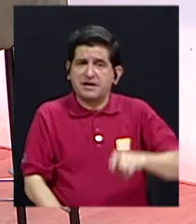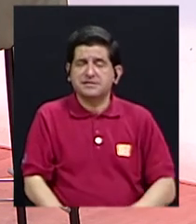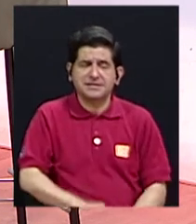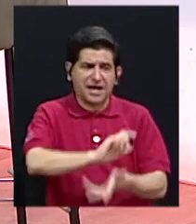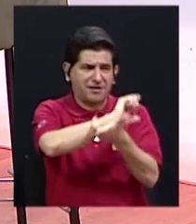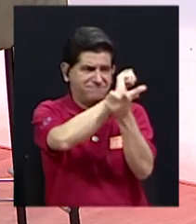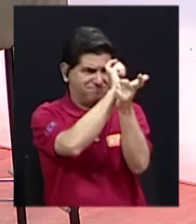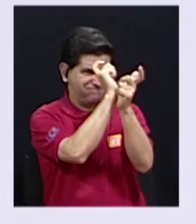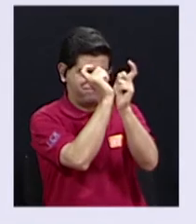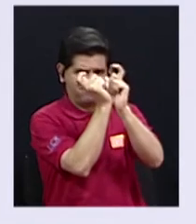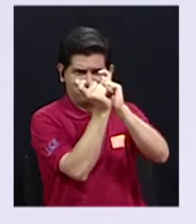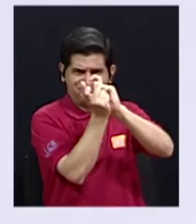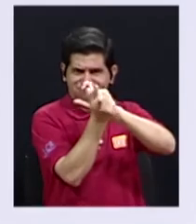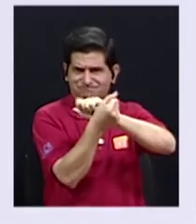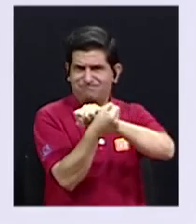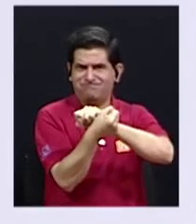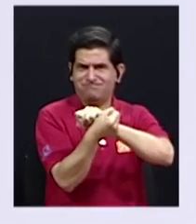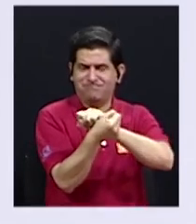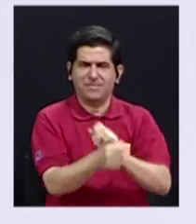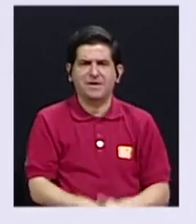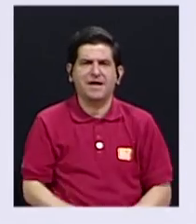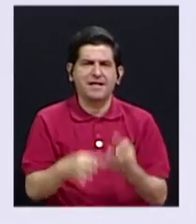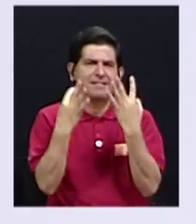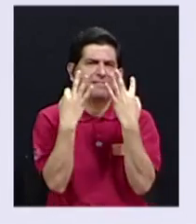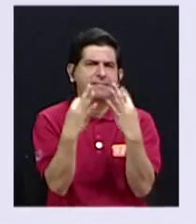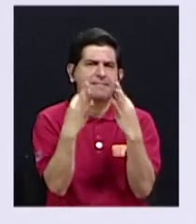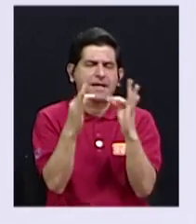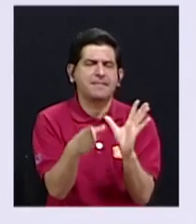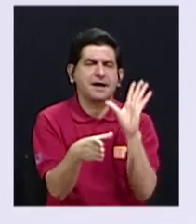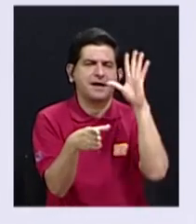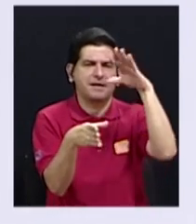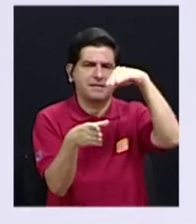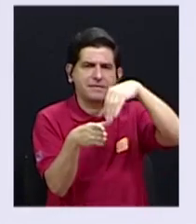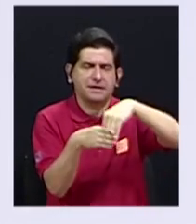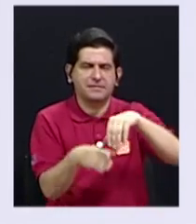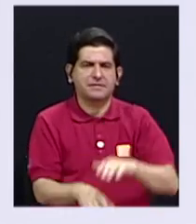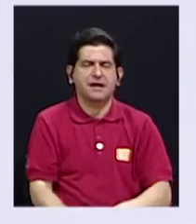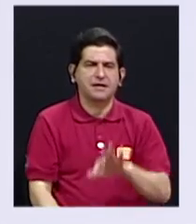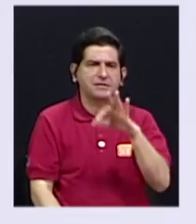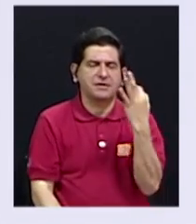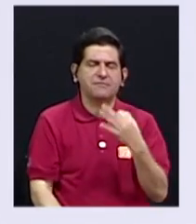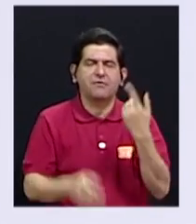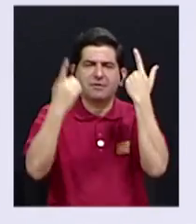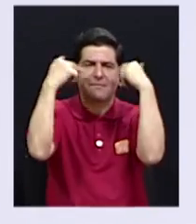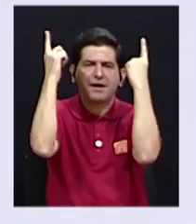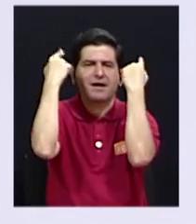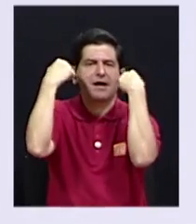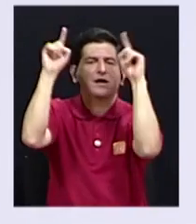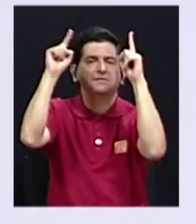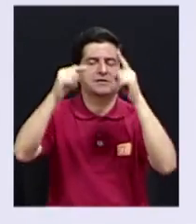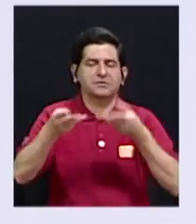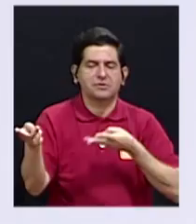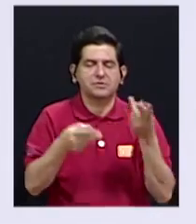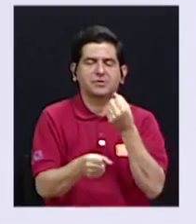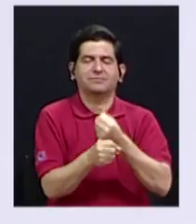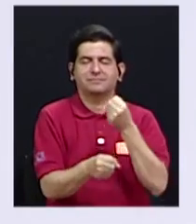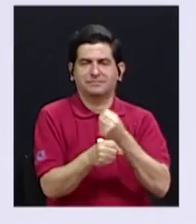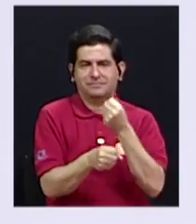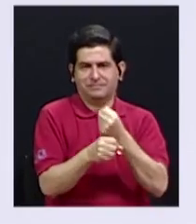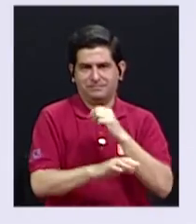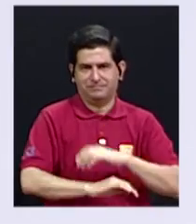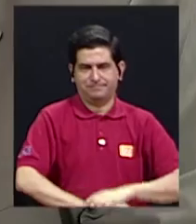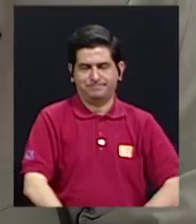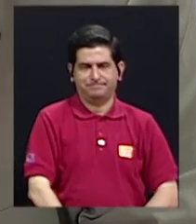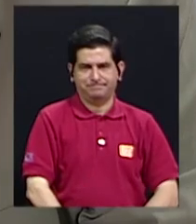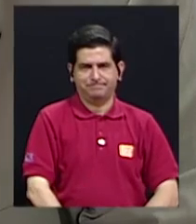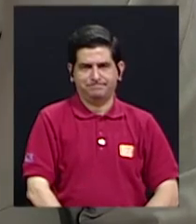transformación que los hagan incursionar de una manera más efectiva en el mercado laboral